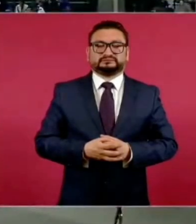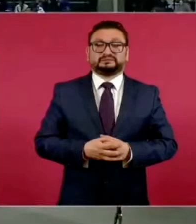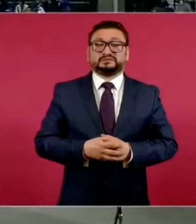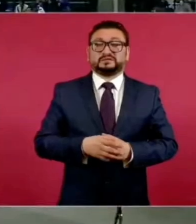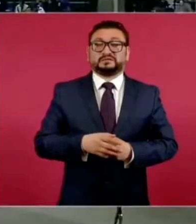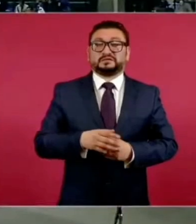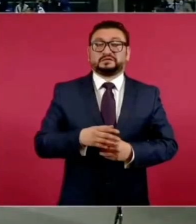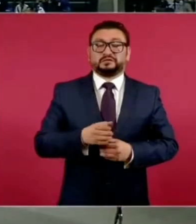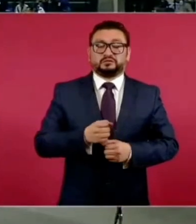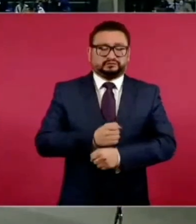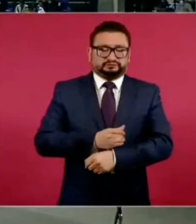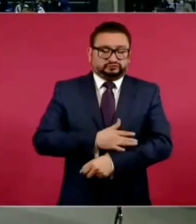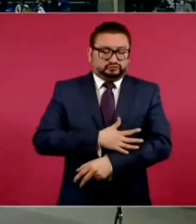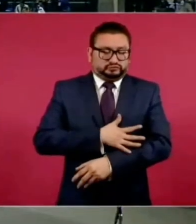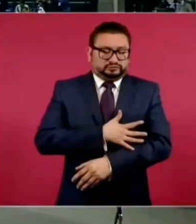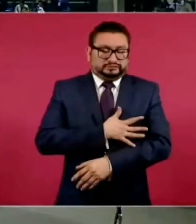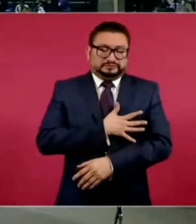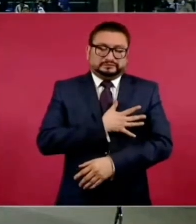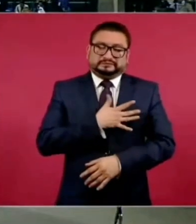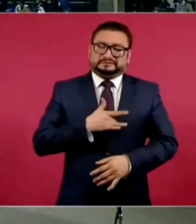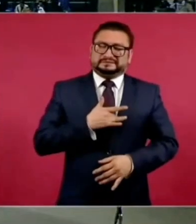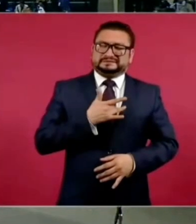arrogancia.